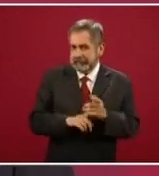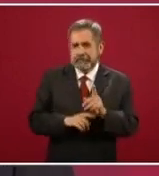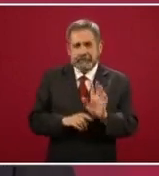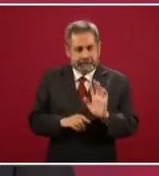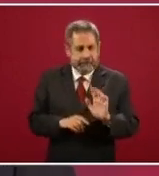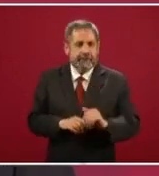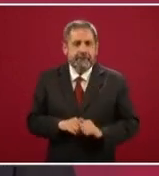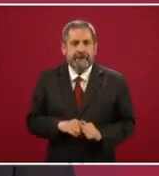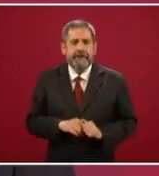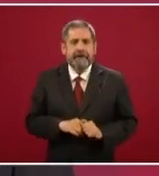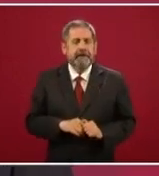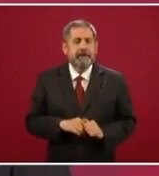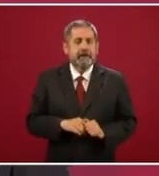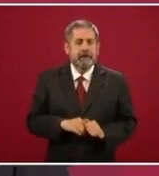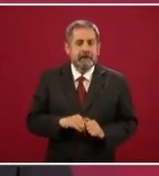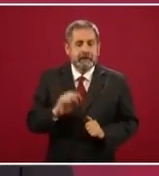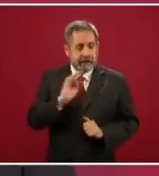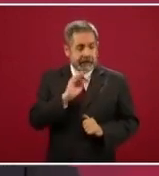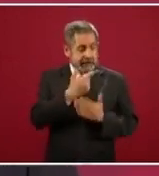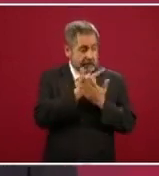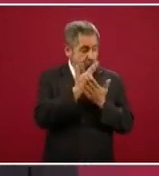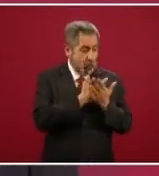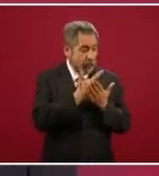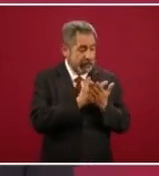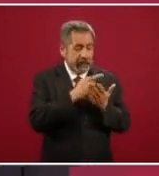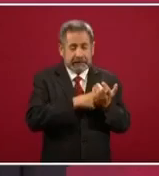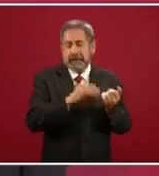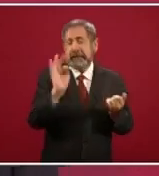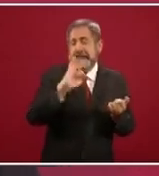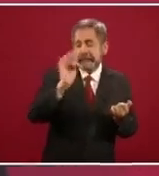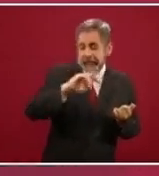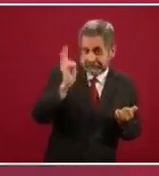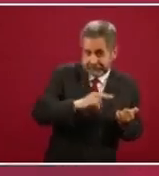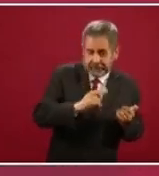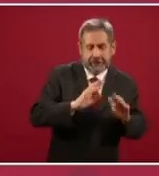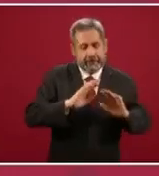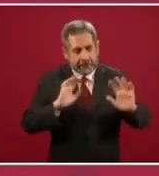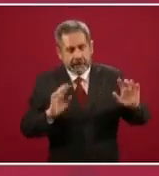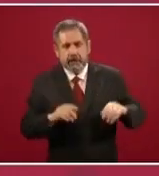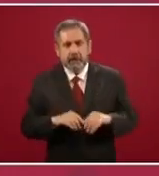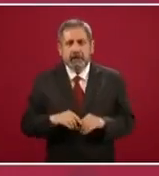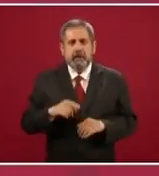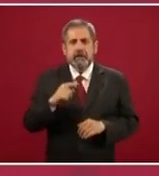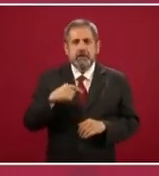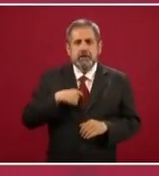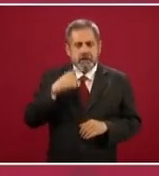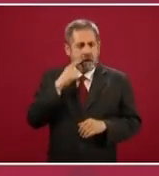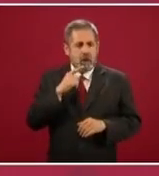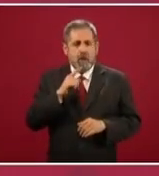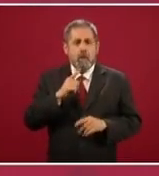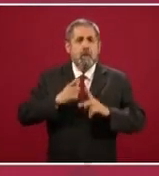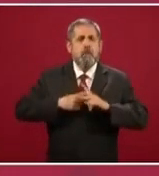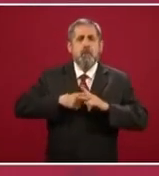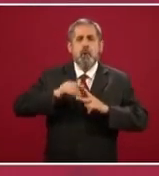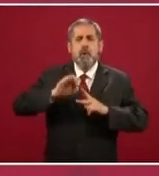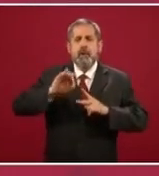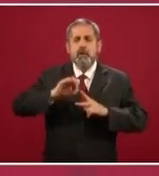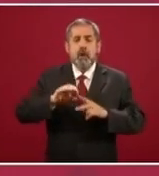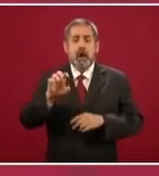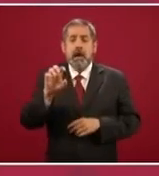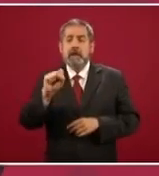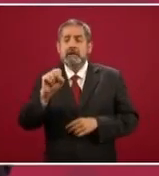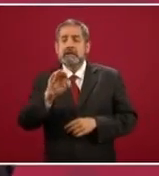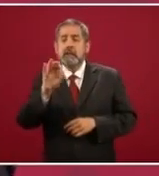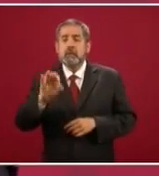cuchareadas sean reales. Mínimo, en promedio, es 60%